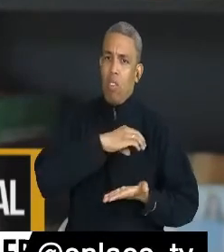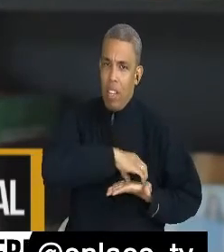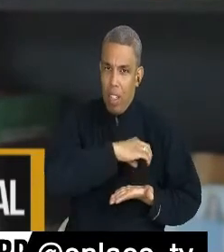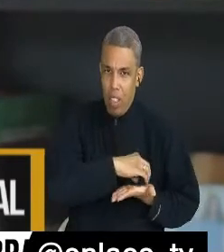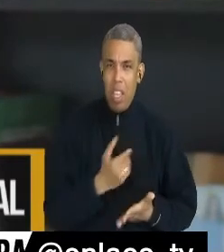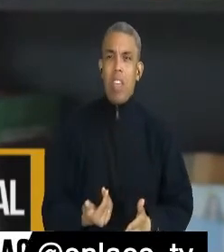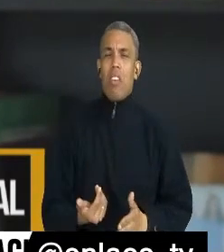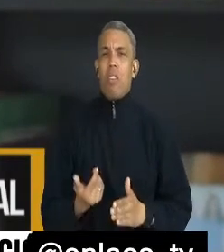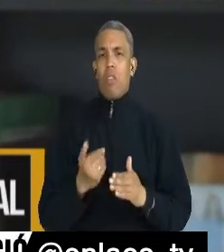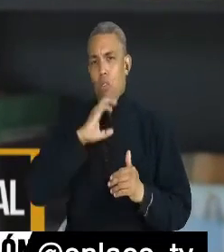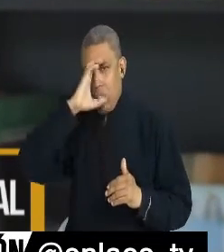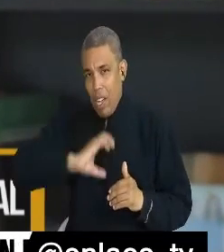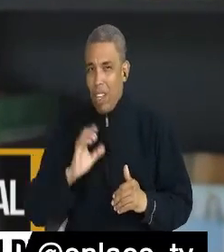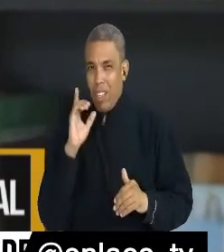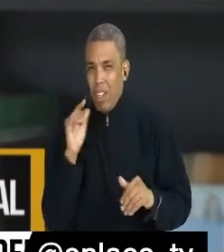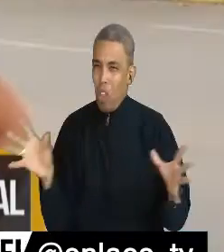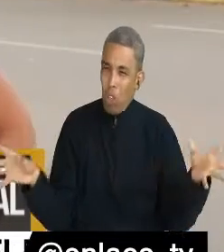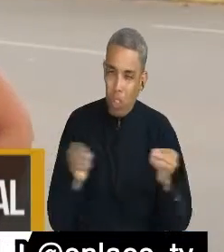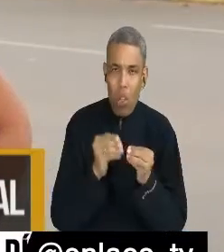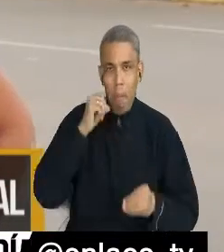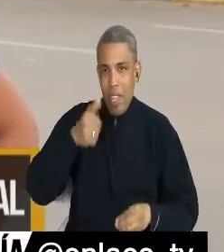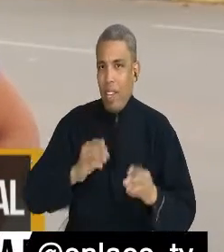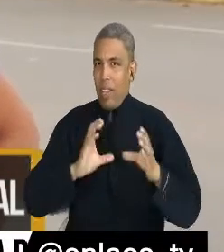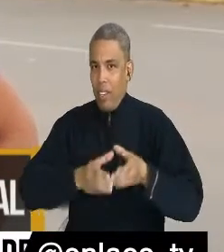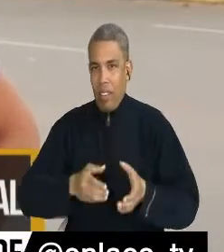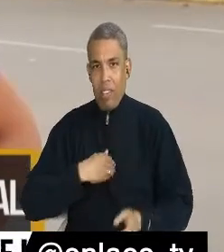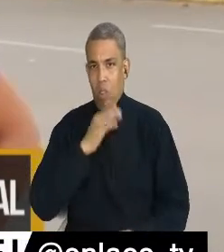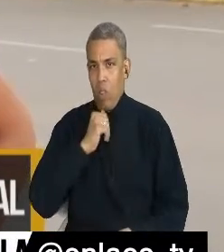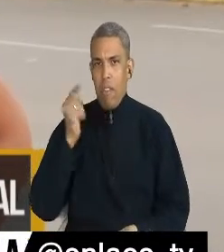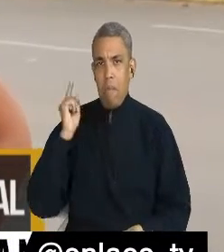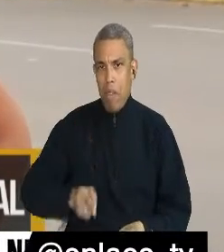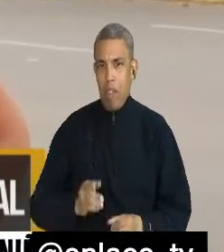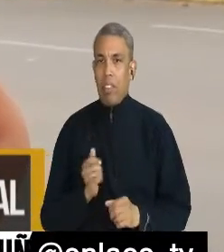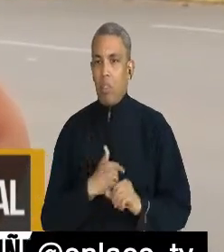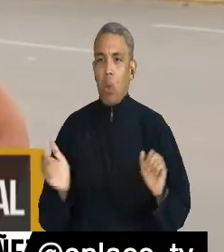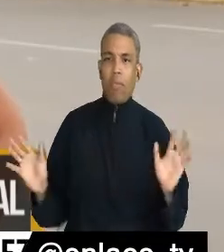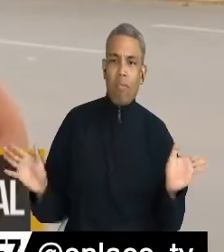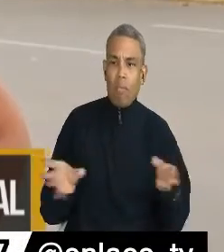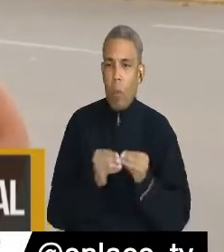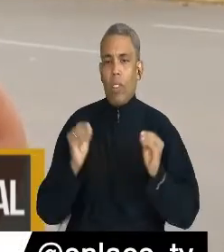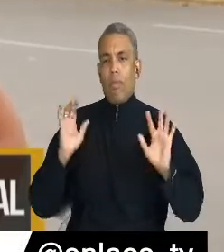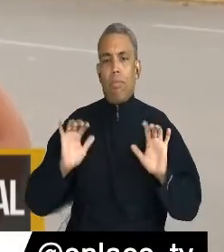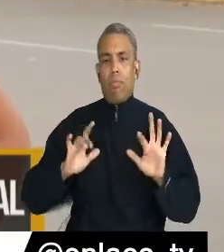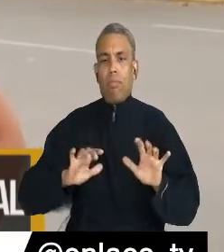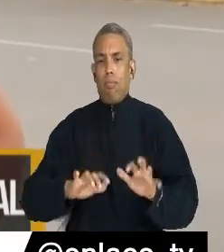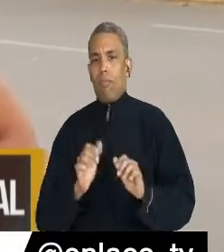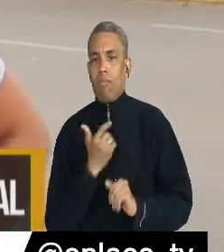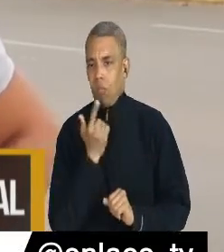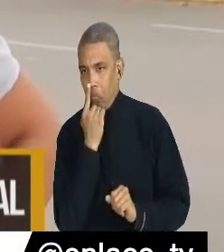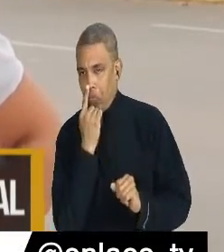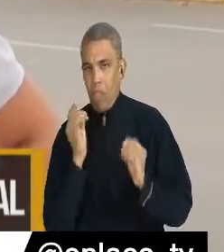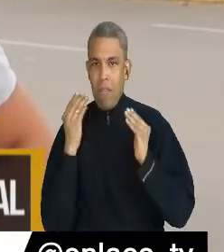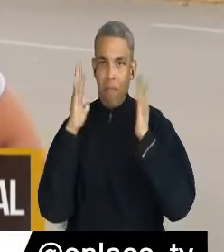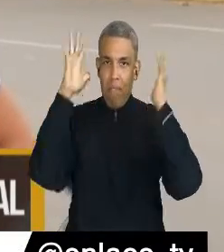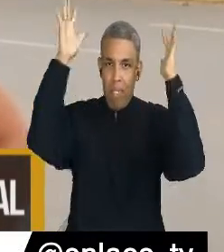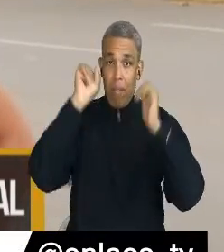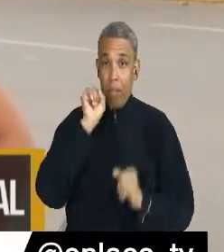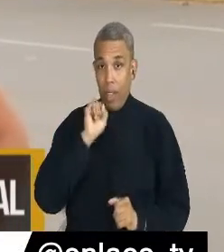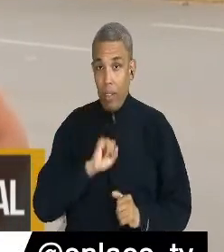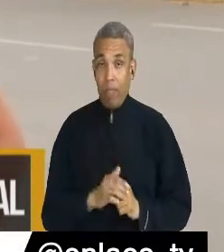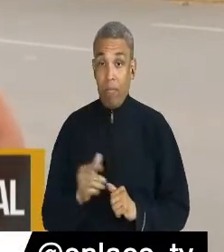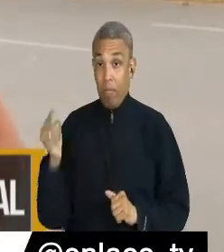culturales en el municipio de arrancarme autoridades municipales han sido reiterativas en afirmar que este año serán drásticos con el